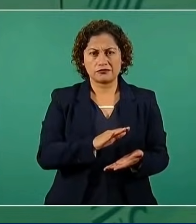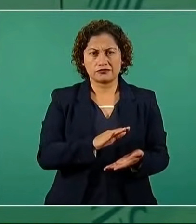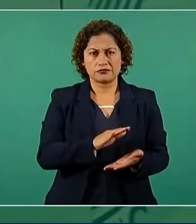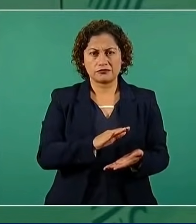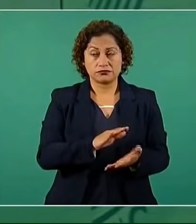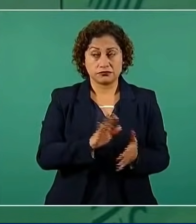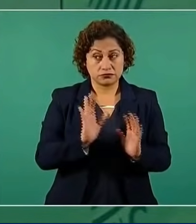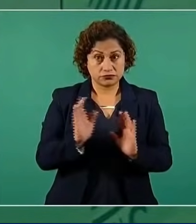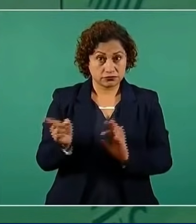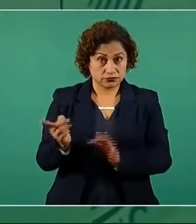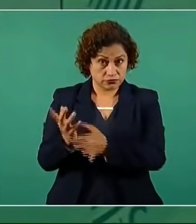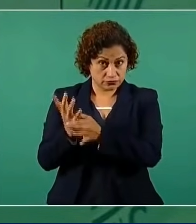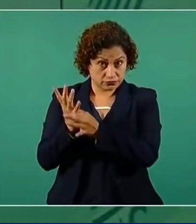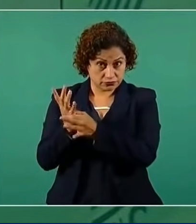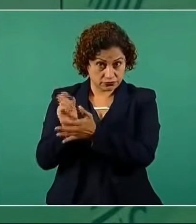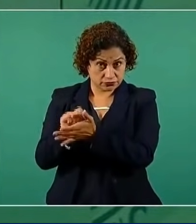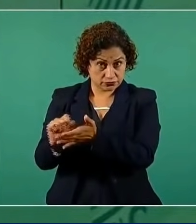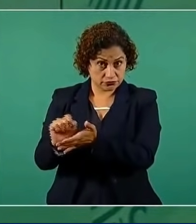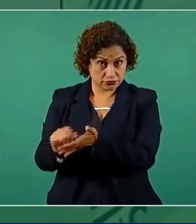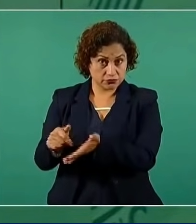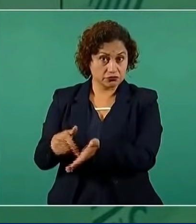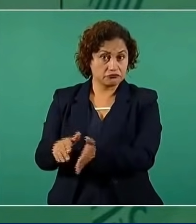así lo dice,